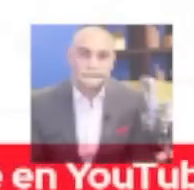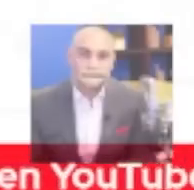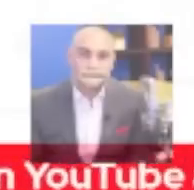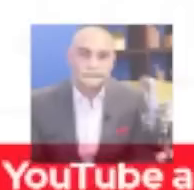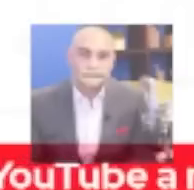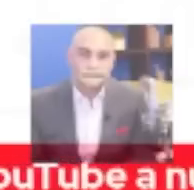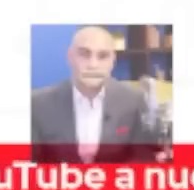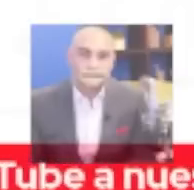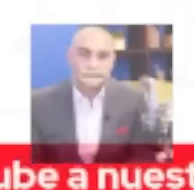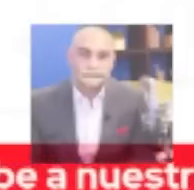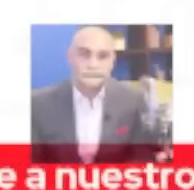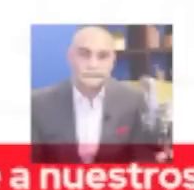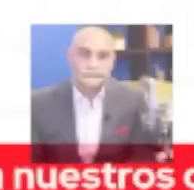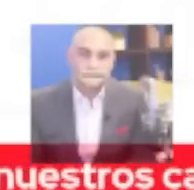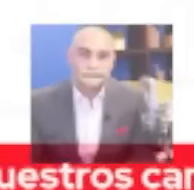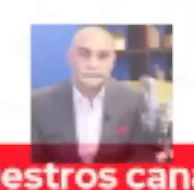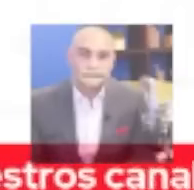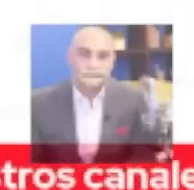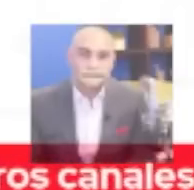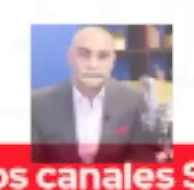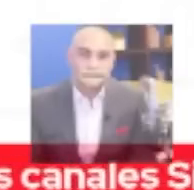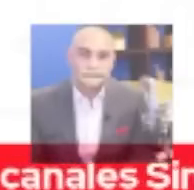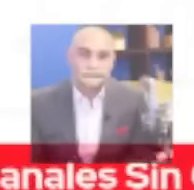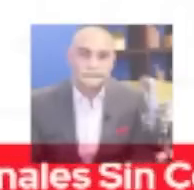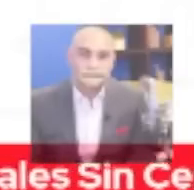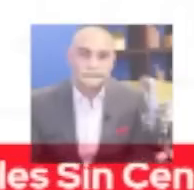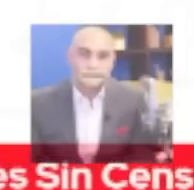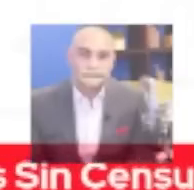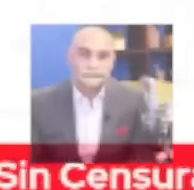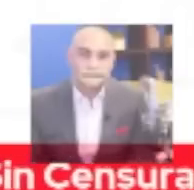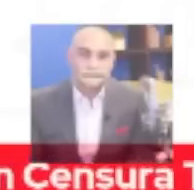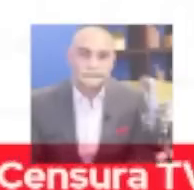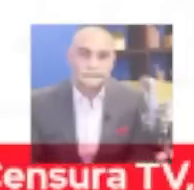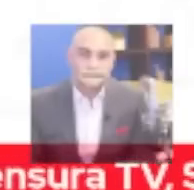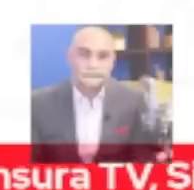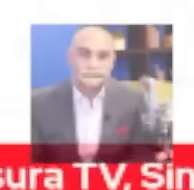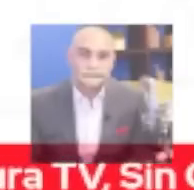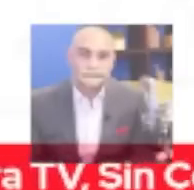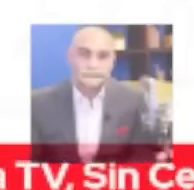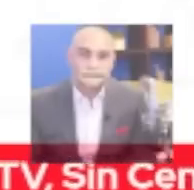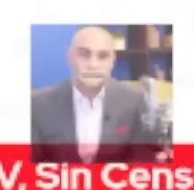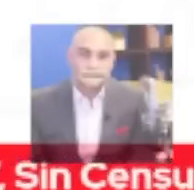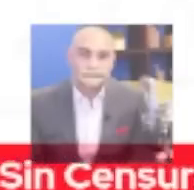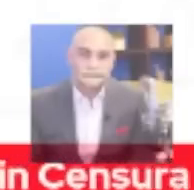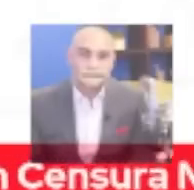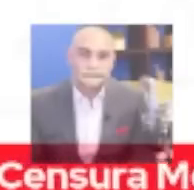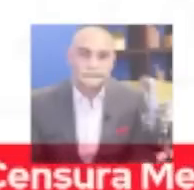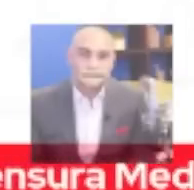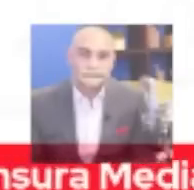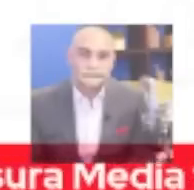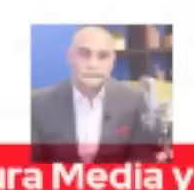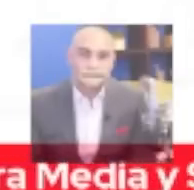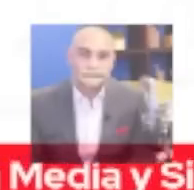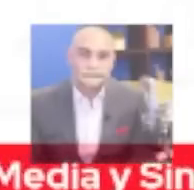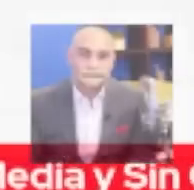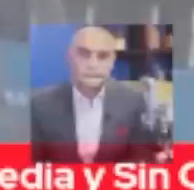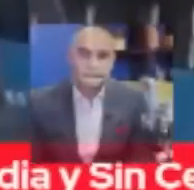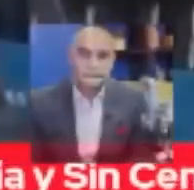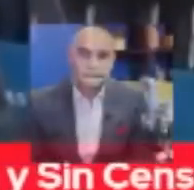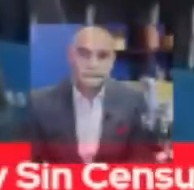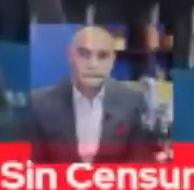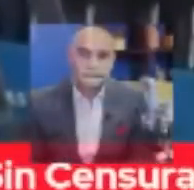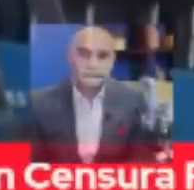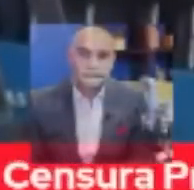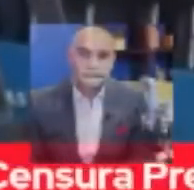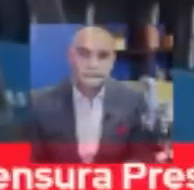cuando Esto no es la competencia del inai ya que la materia es exclusiva del ejecutivo Federal de conformidad que a la fracción sexta del artículo